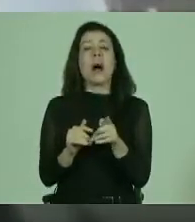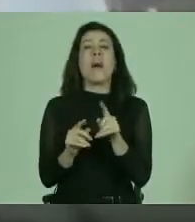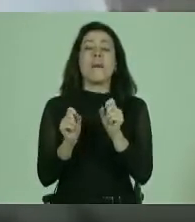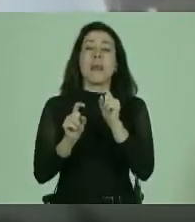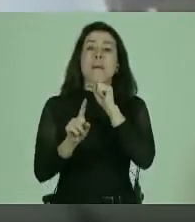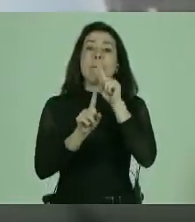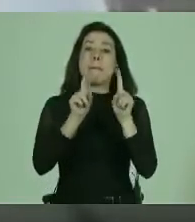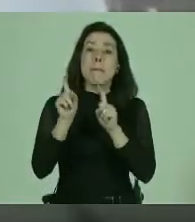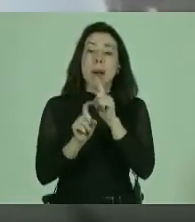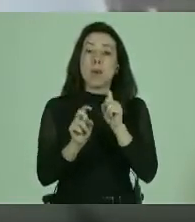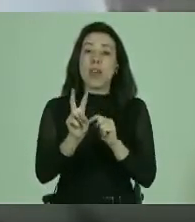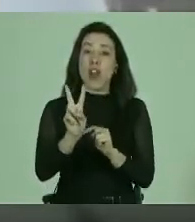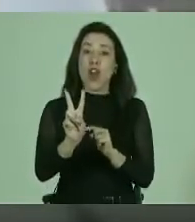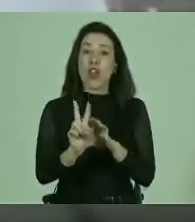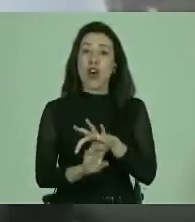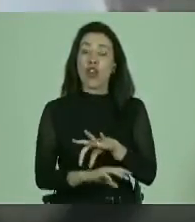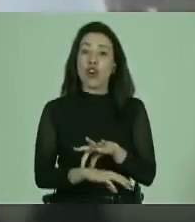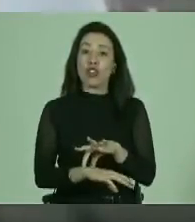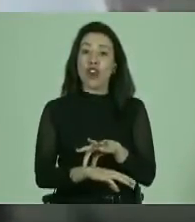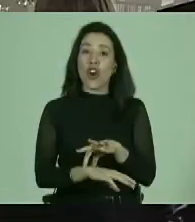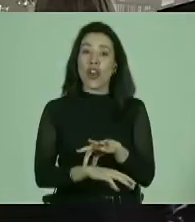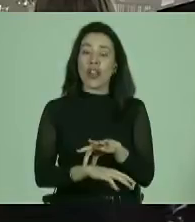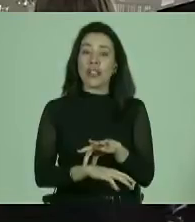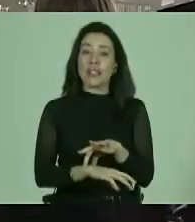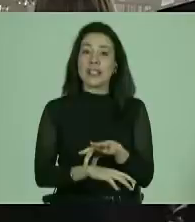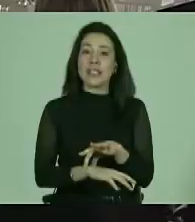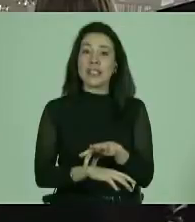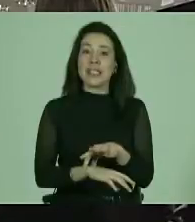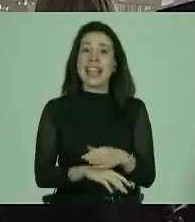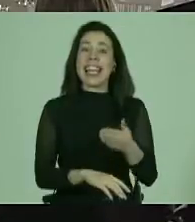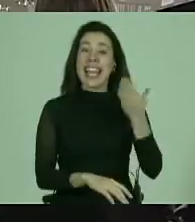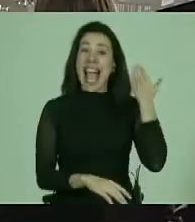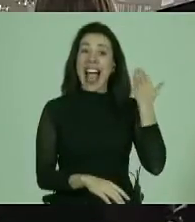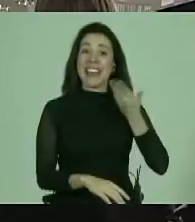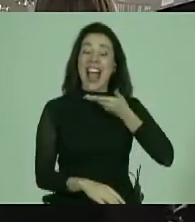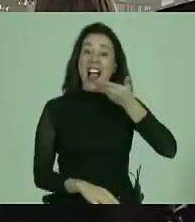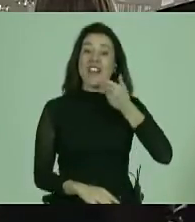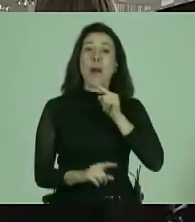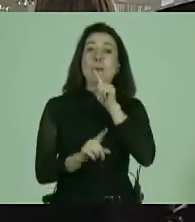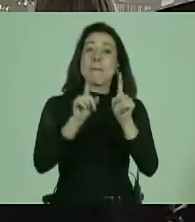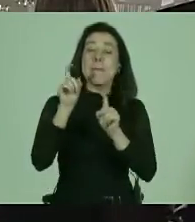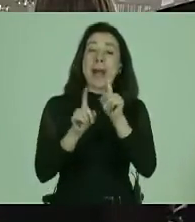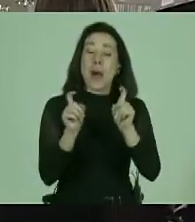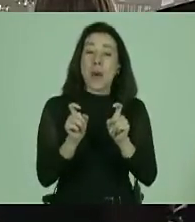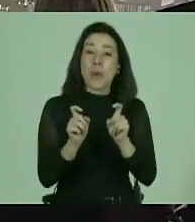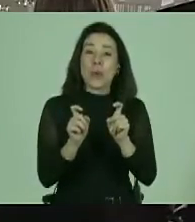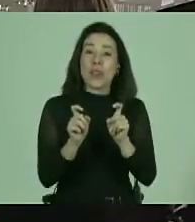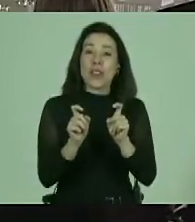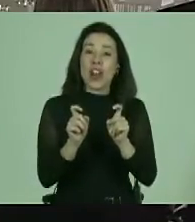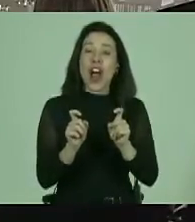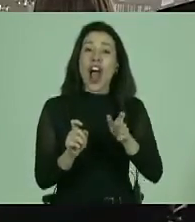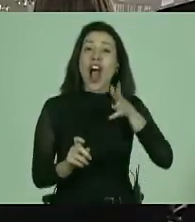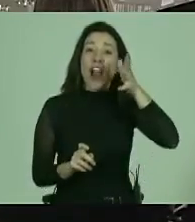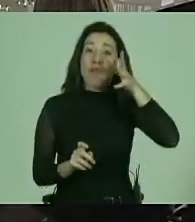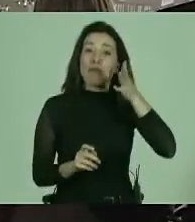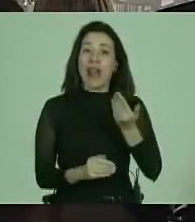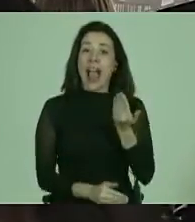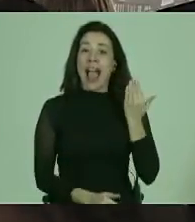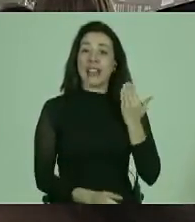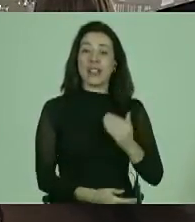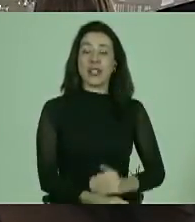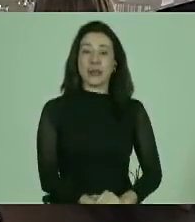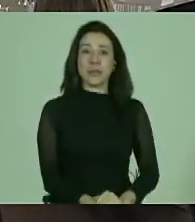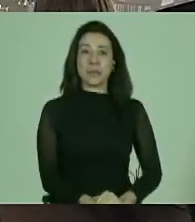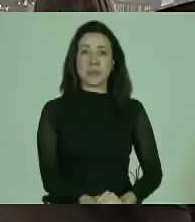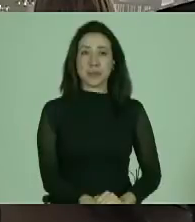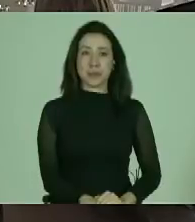preguntas de los dos médicos que fueron intervinieron en la conferencia anterior